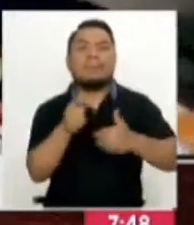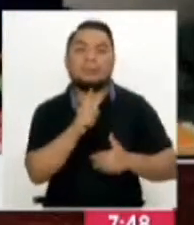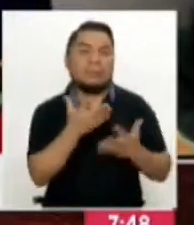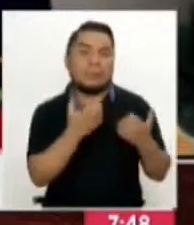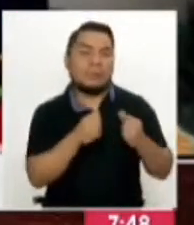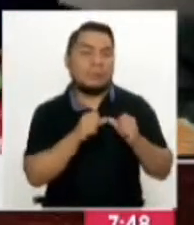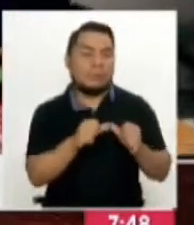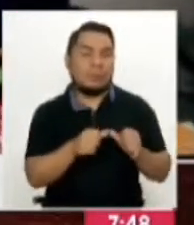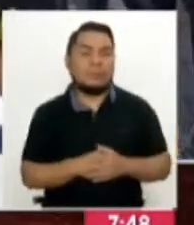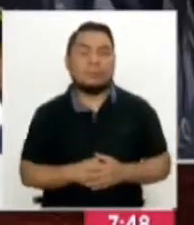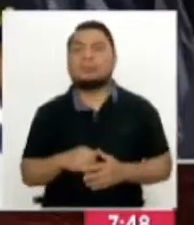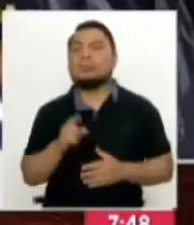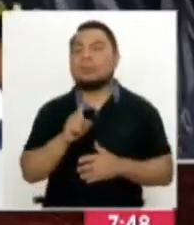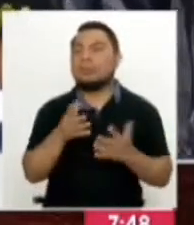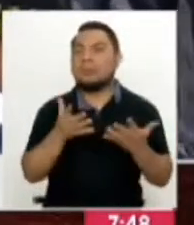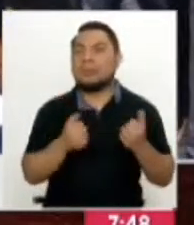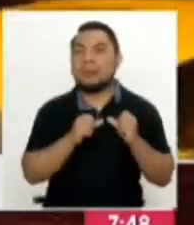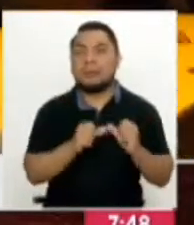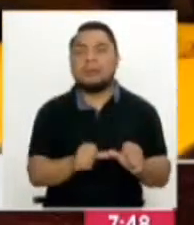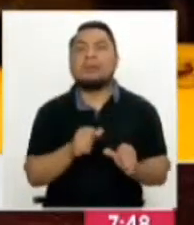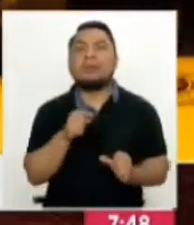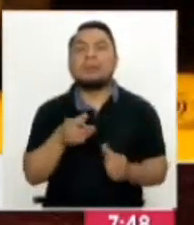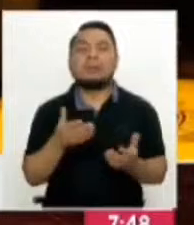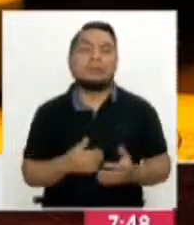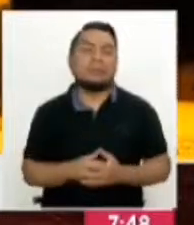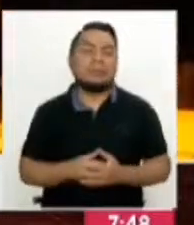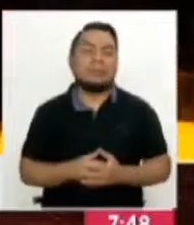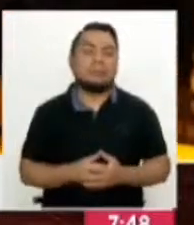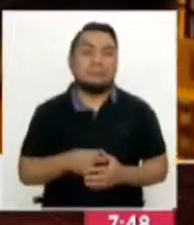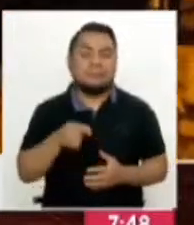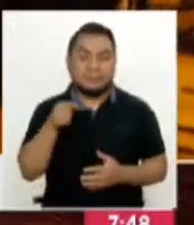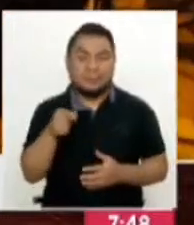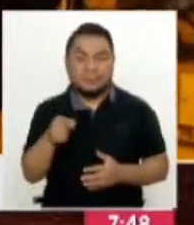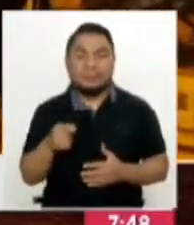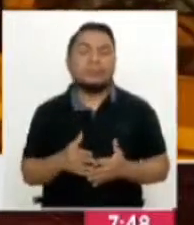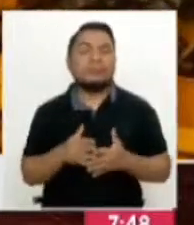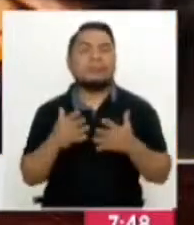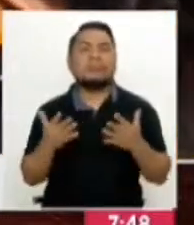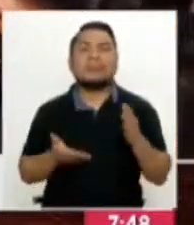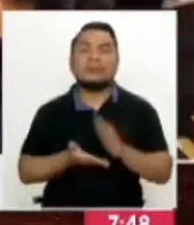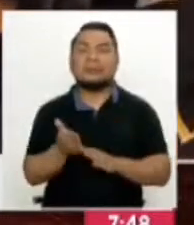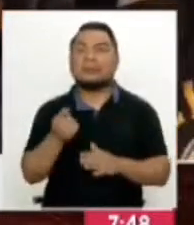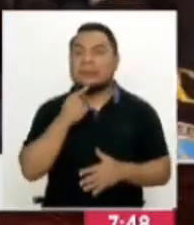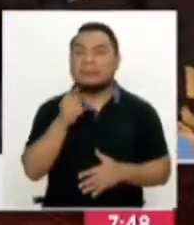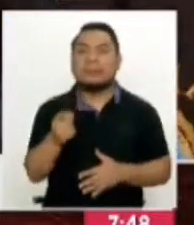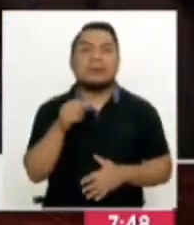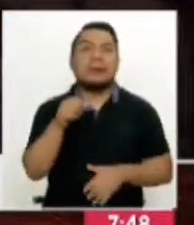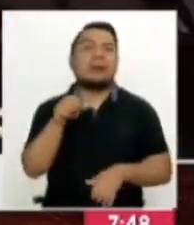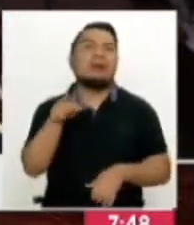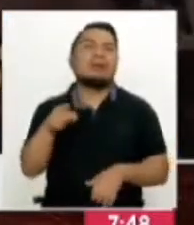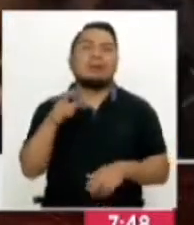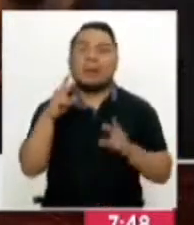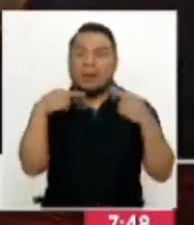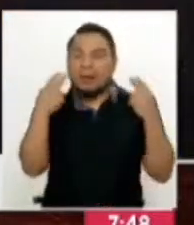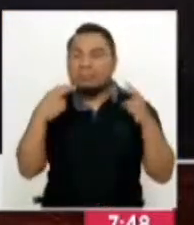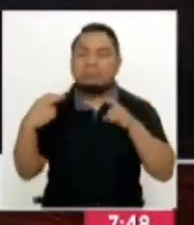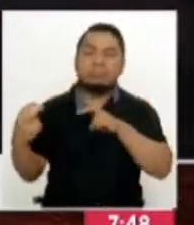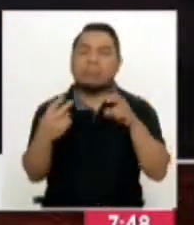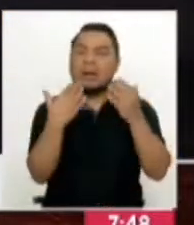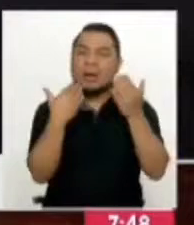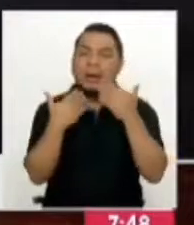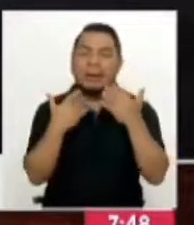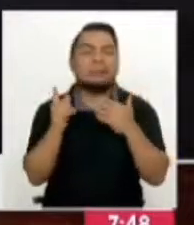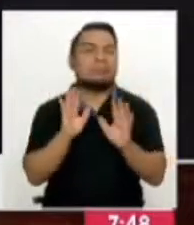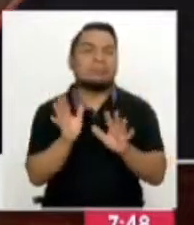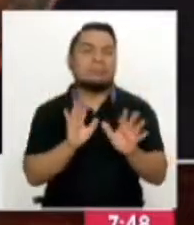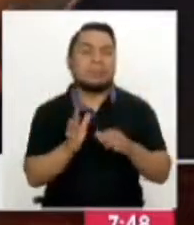proceso, no quiero continuar con este drama de ir a las audiencias. Entonces le